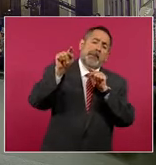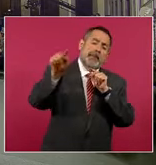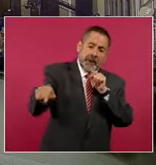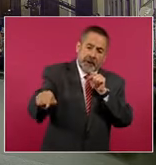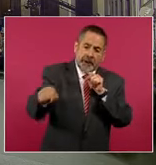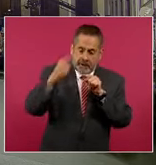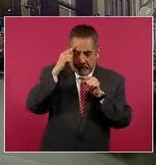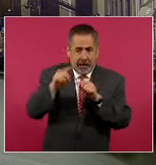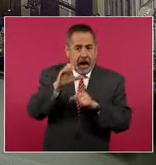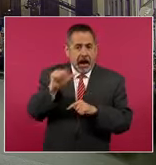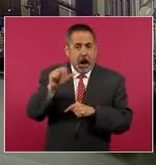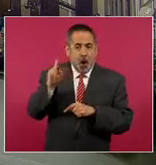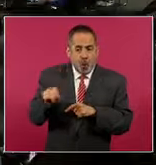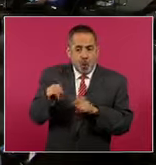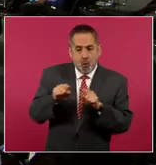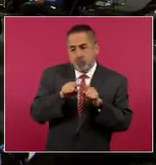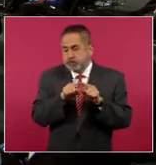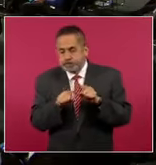a Cancún,